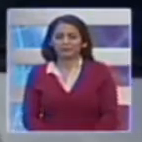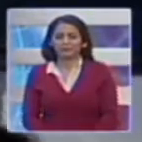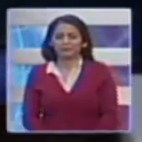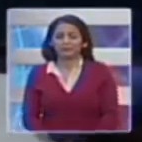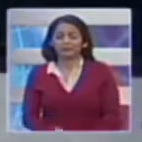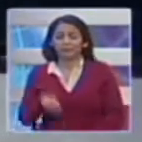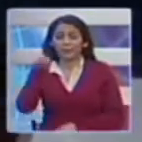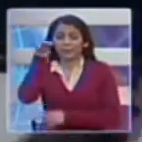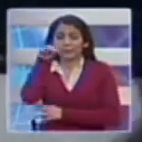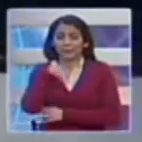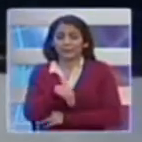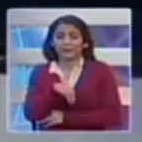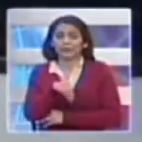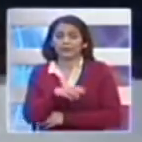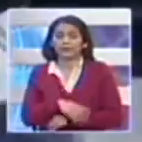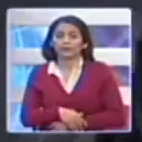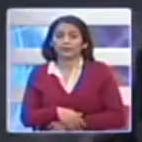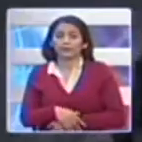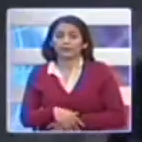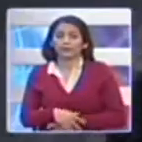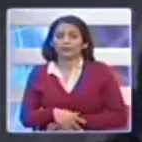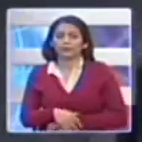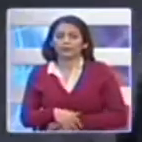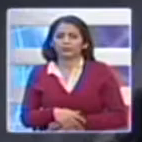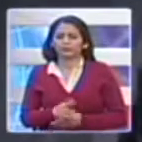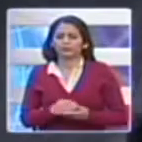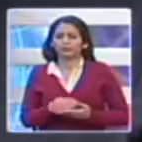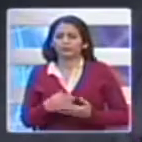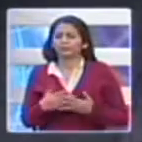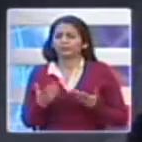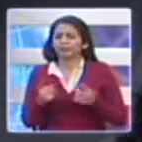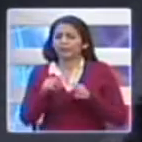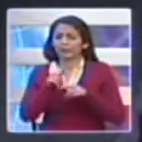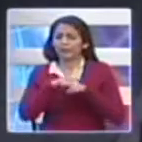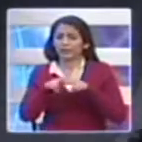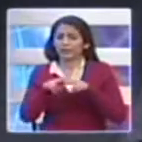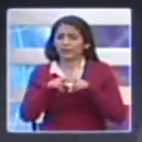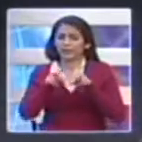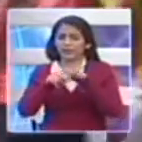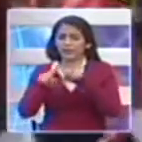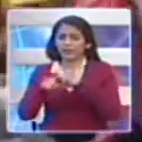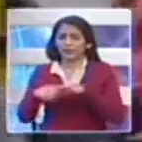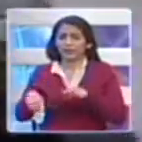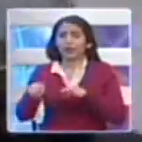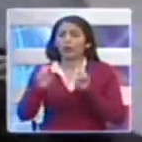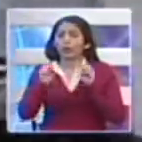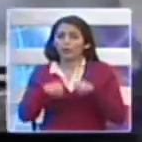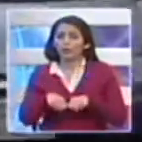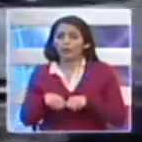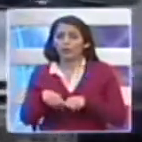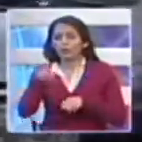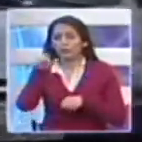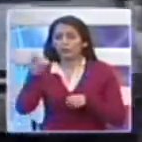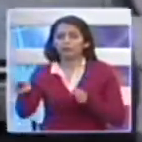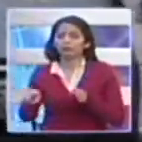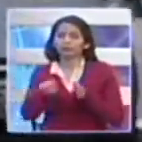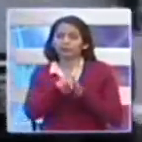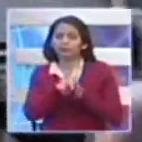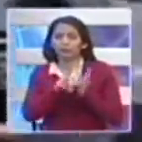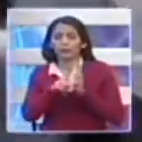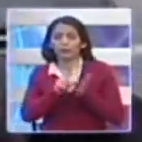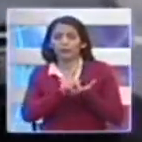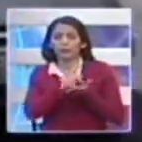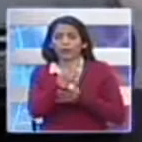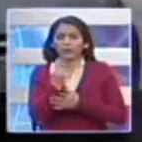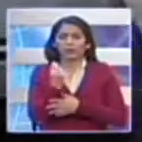Desde este martes, los socios de 4 cooperativas de taxis en Quito contarán con el servicio de pago en dinero electrónico de los viajes y carreras que